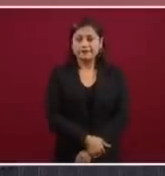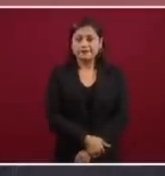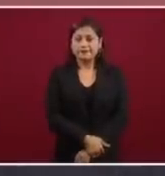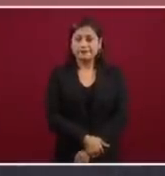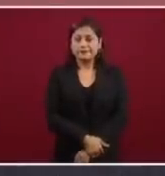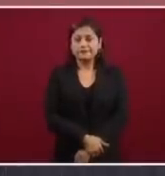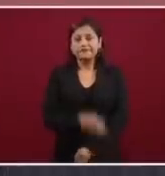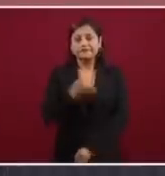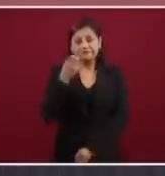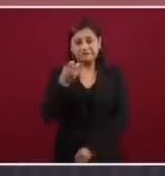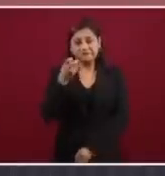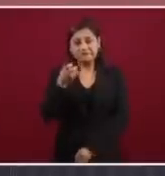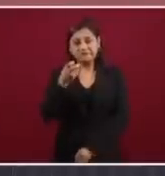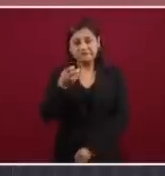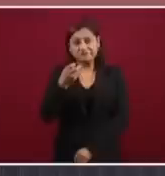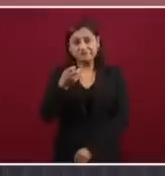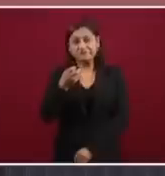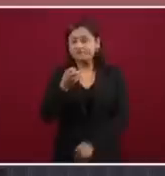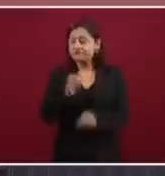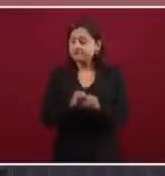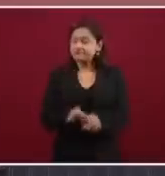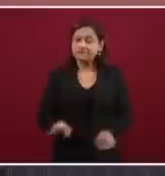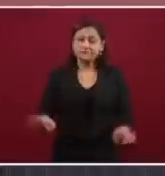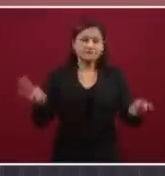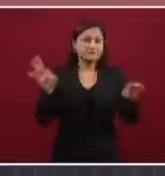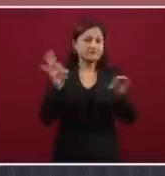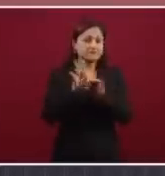Eso es lo más importante.